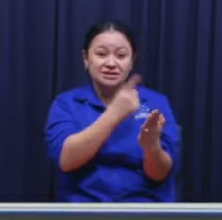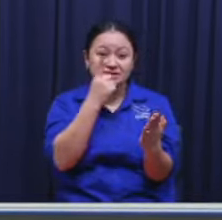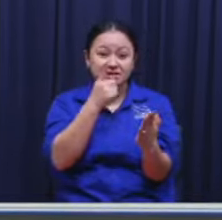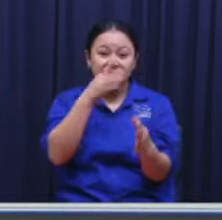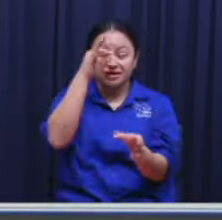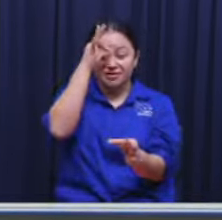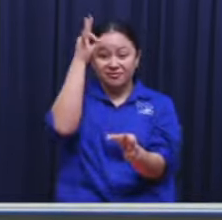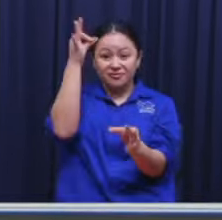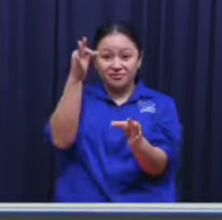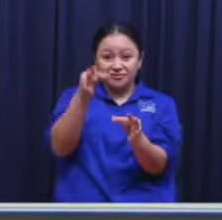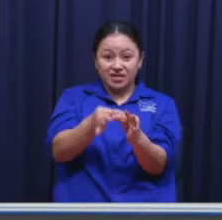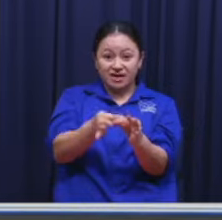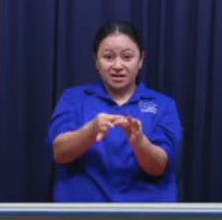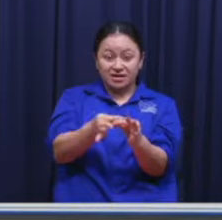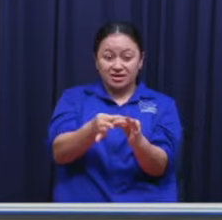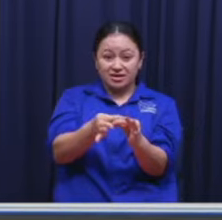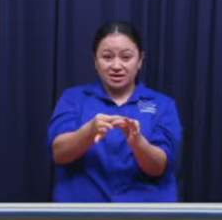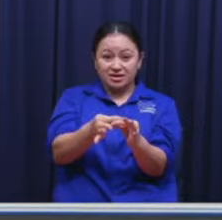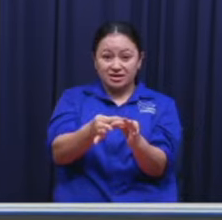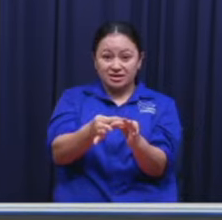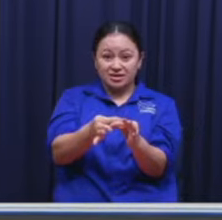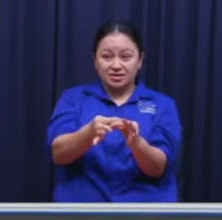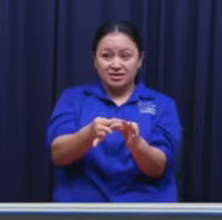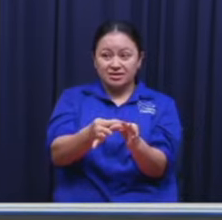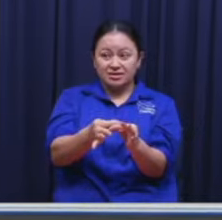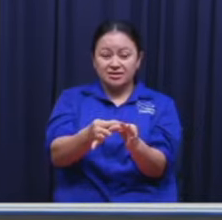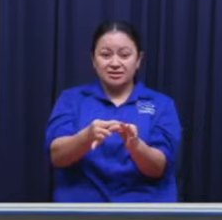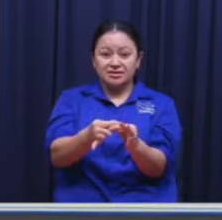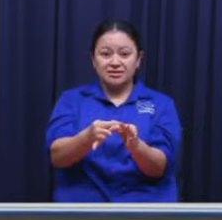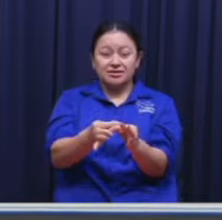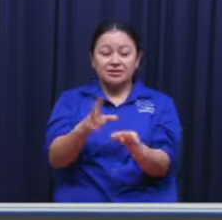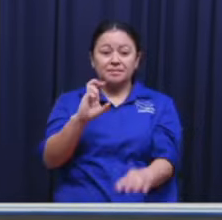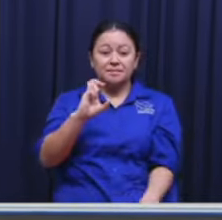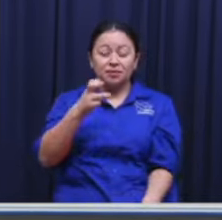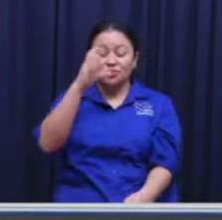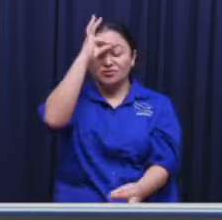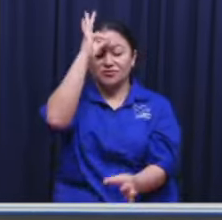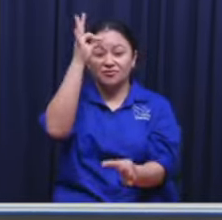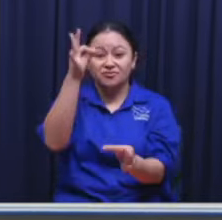fe. Entonces se vuelve un círculo que se van